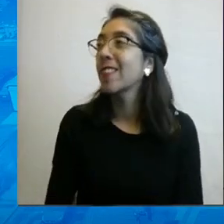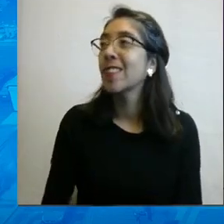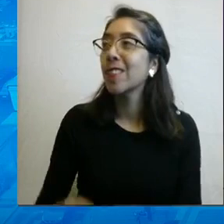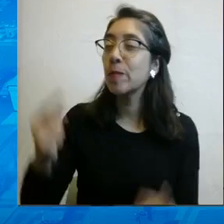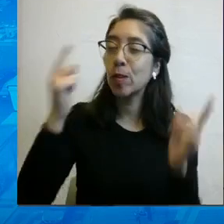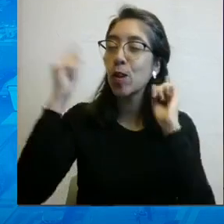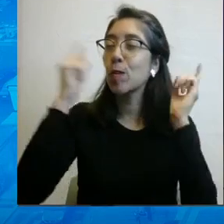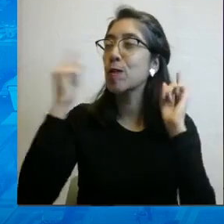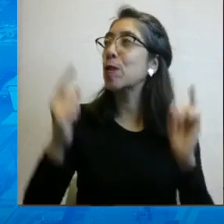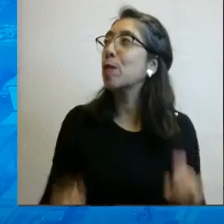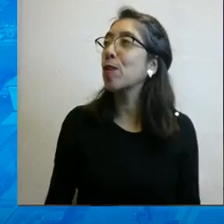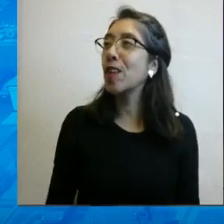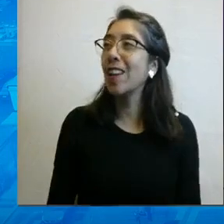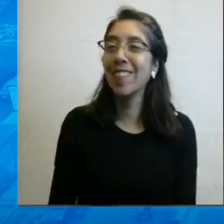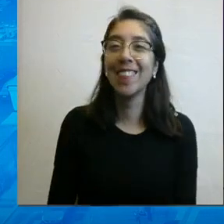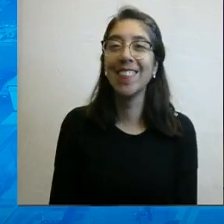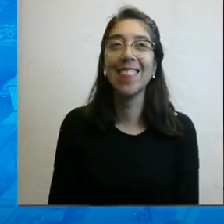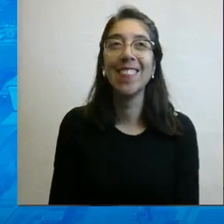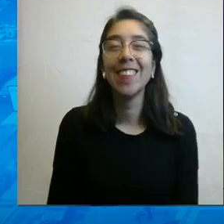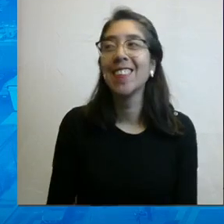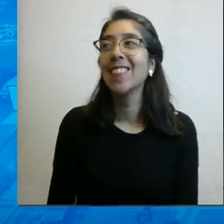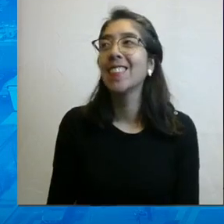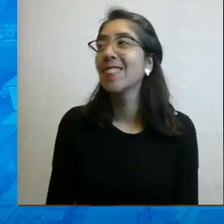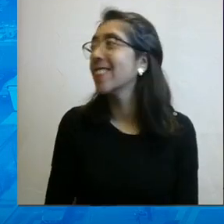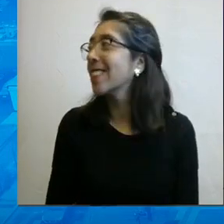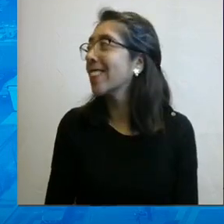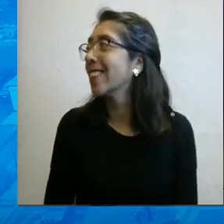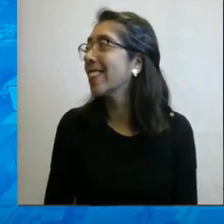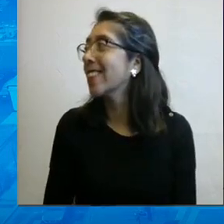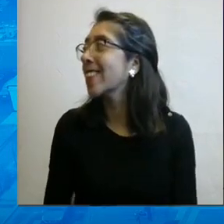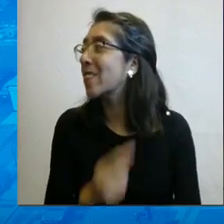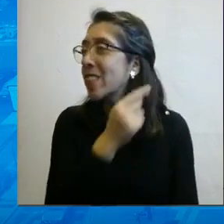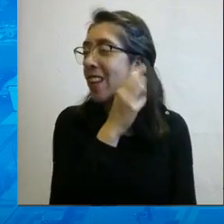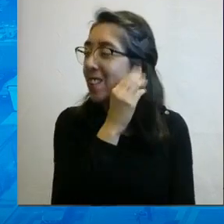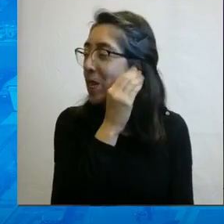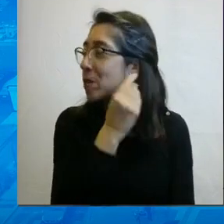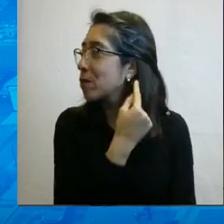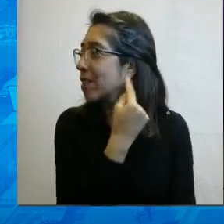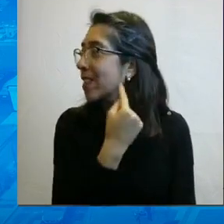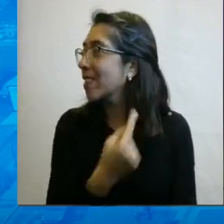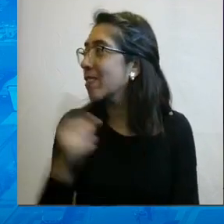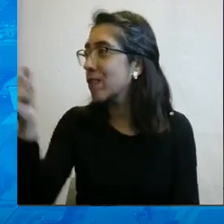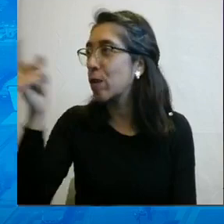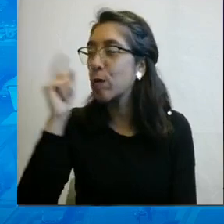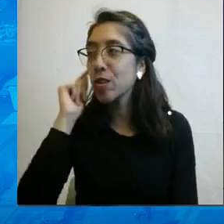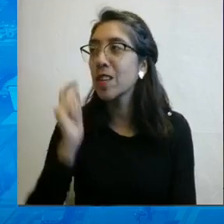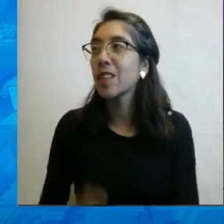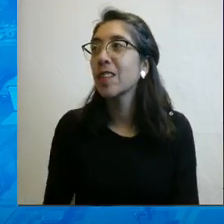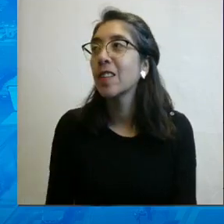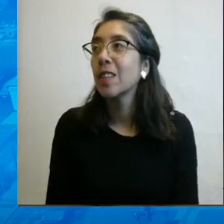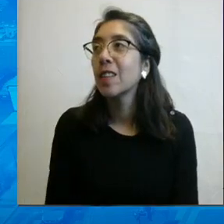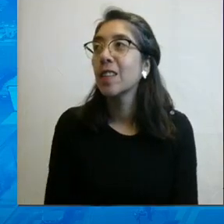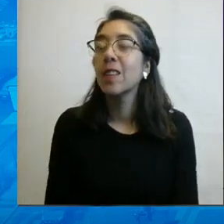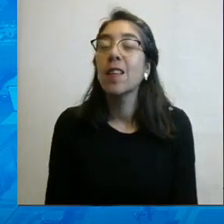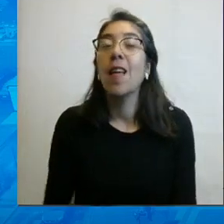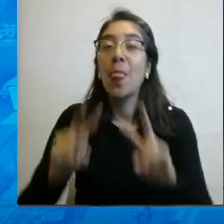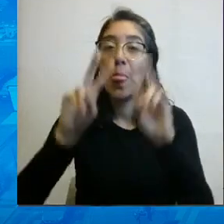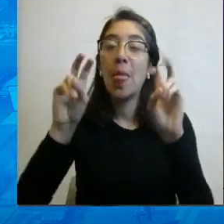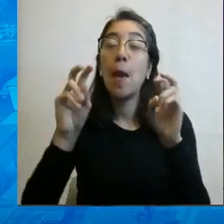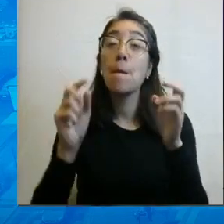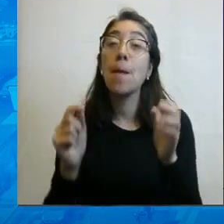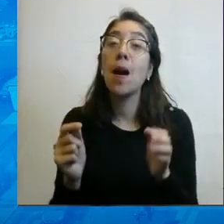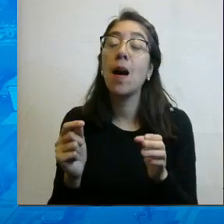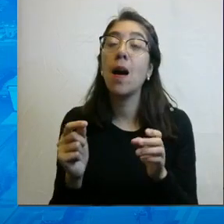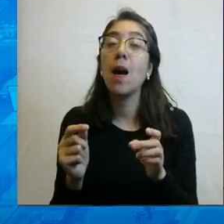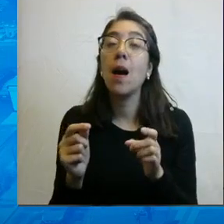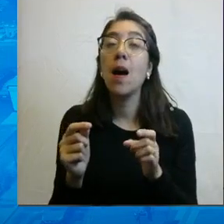irregulares en el bulevar. ¿Tema está bien? ¿O, sí? Temas puntuales